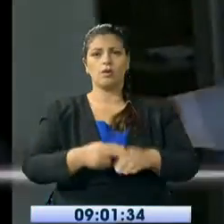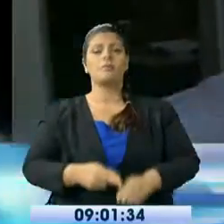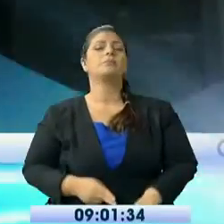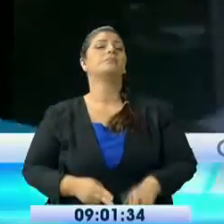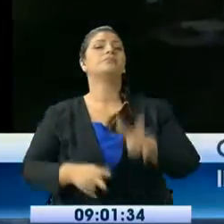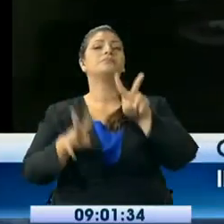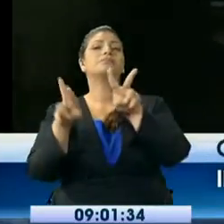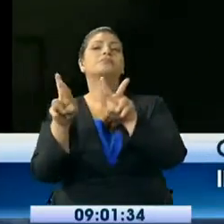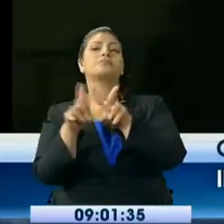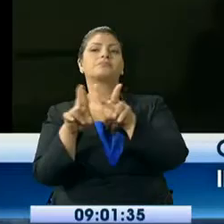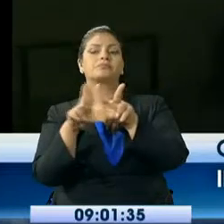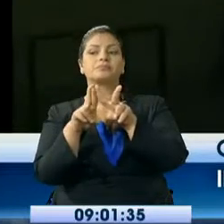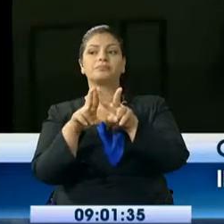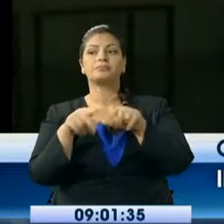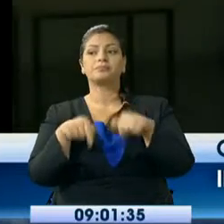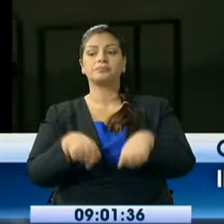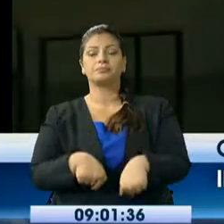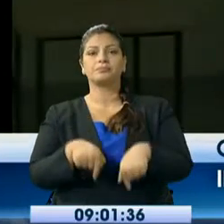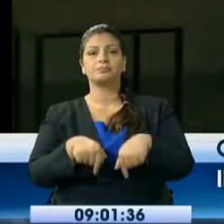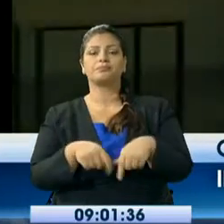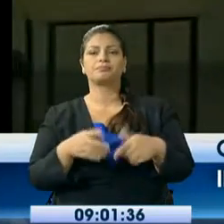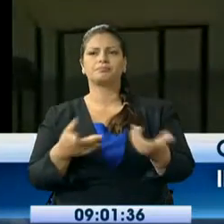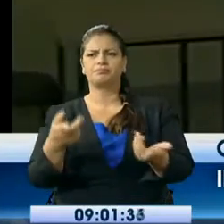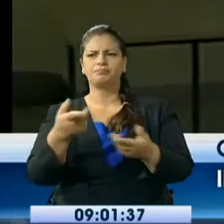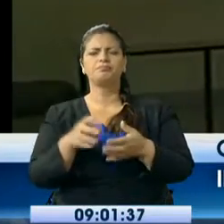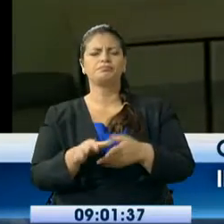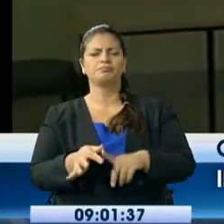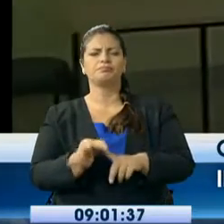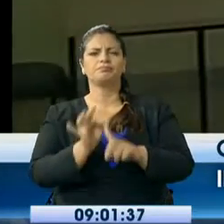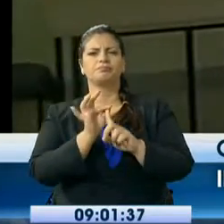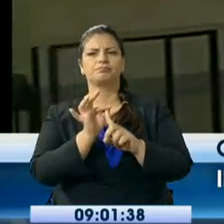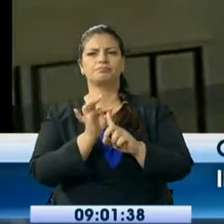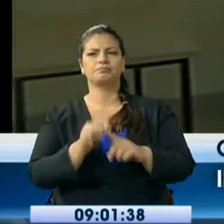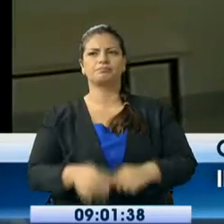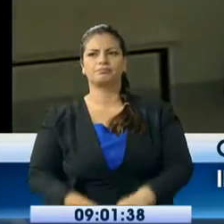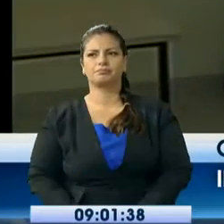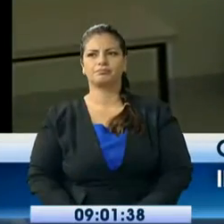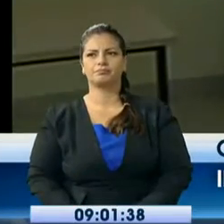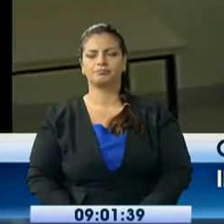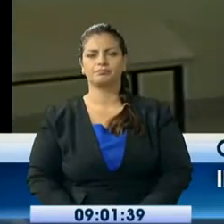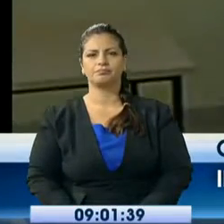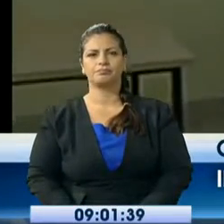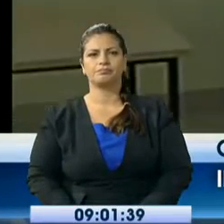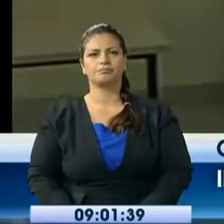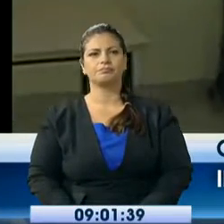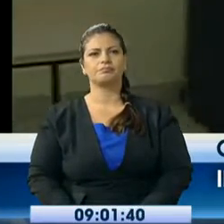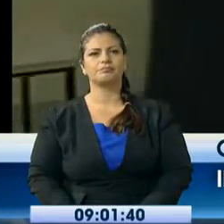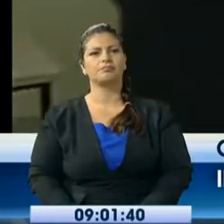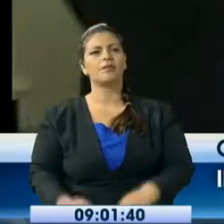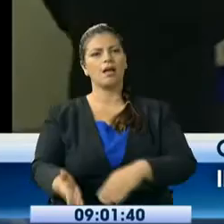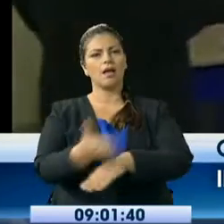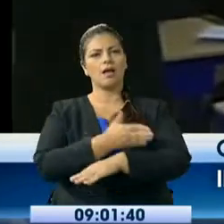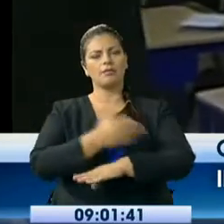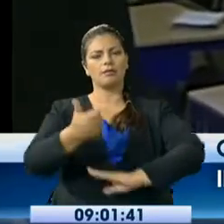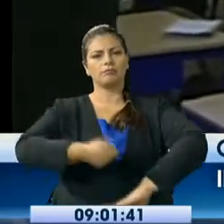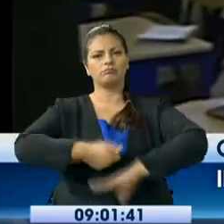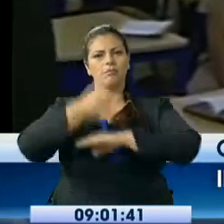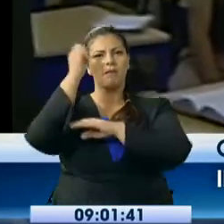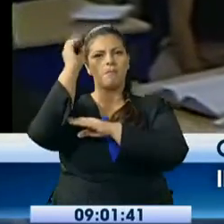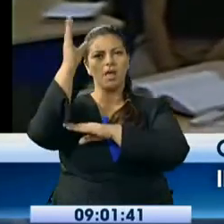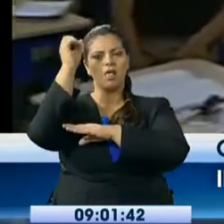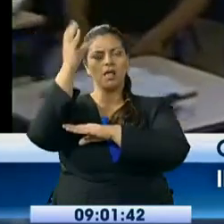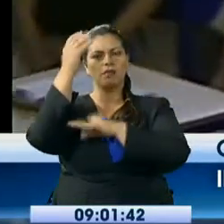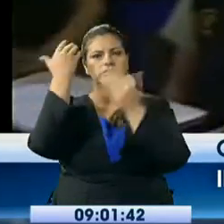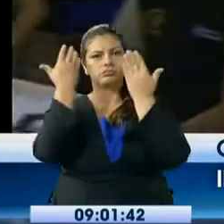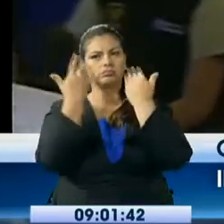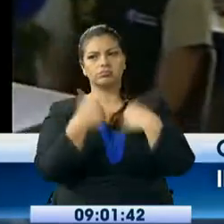en no solamente la provincia, sino también en todo el país, uno de los más antiguos. Y aquí, por ejemplo, ya luego de la ceremonia, ya están los